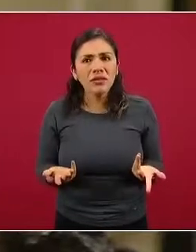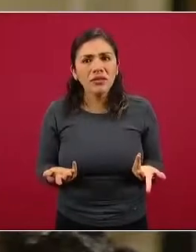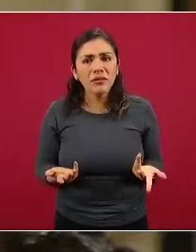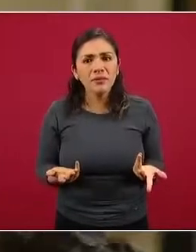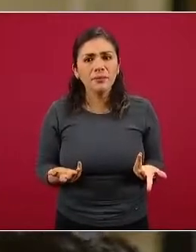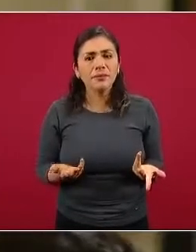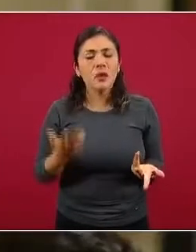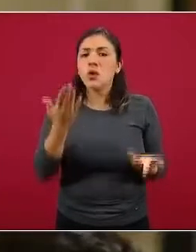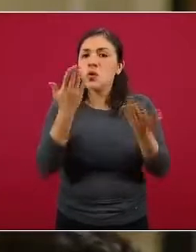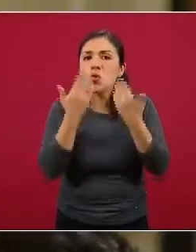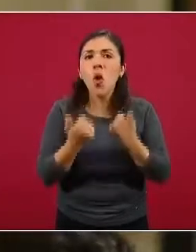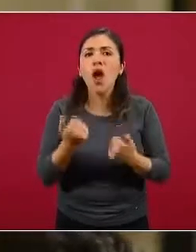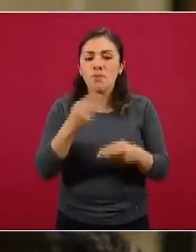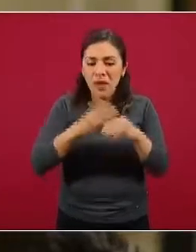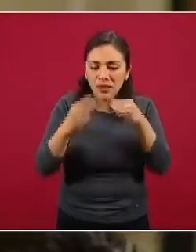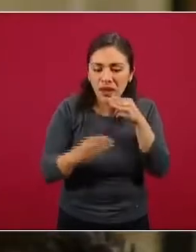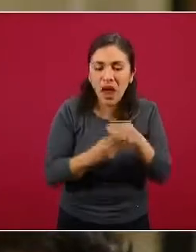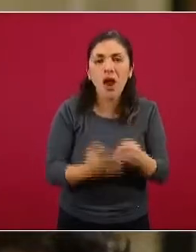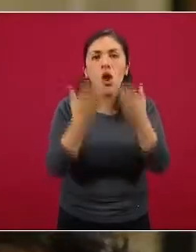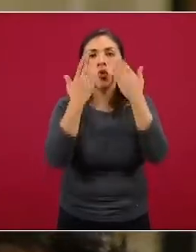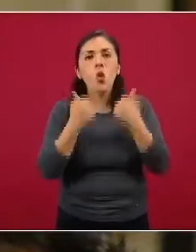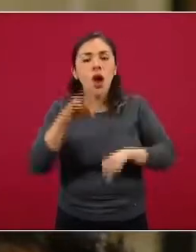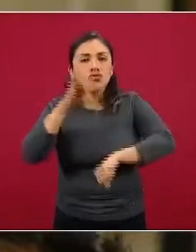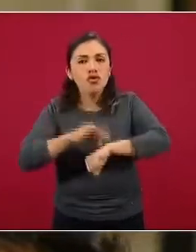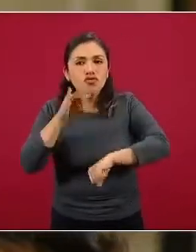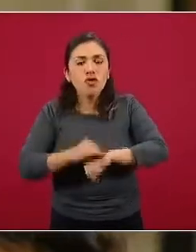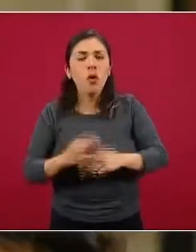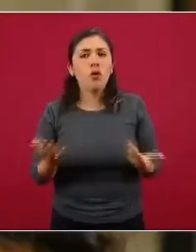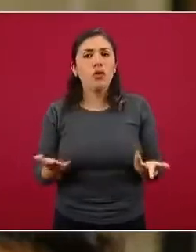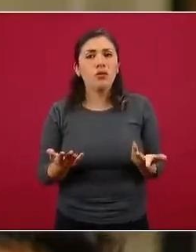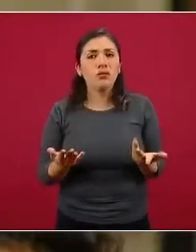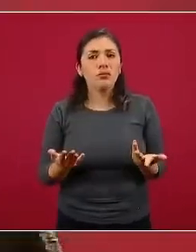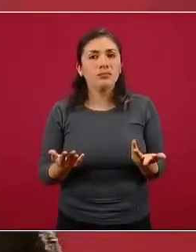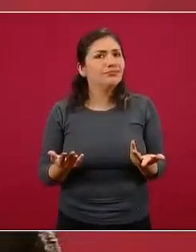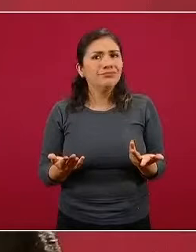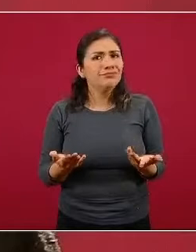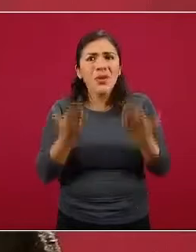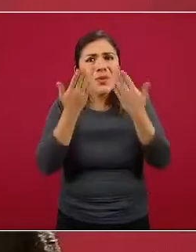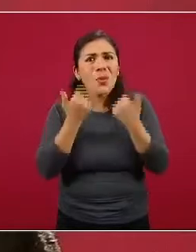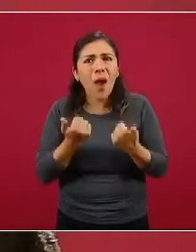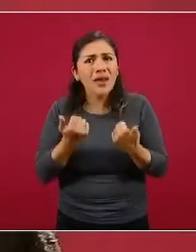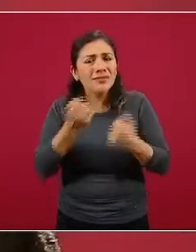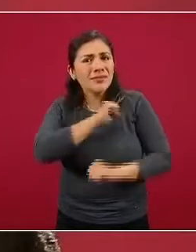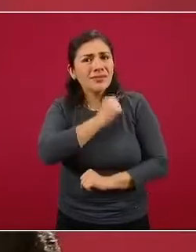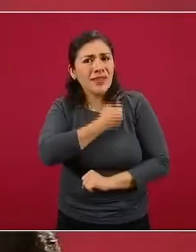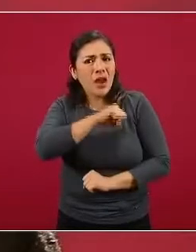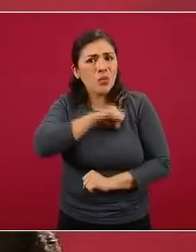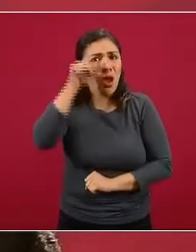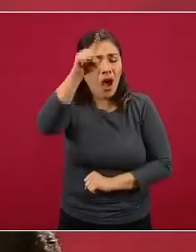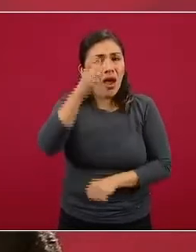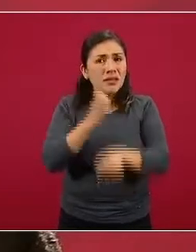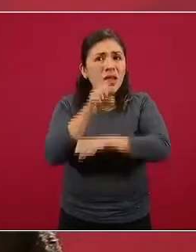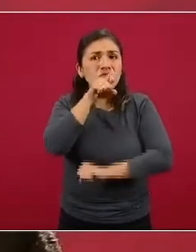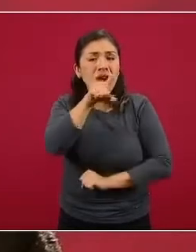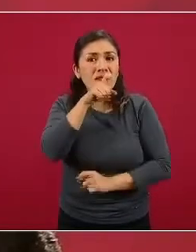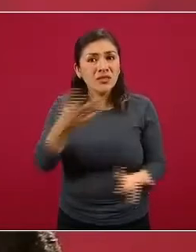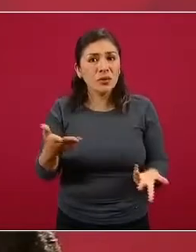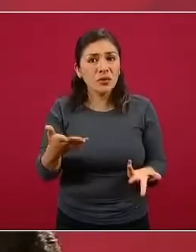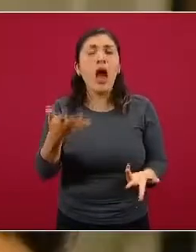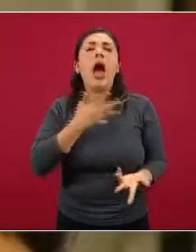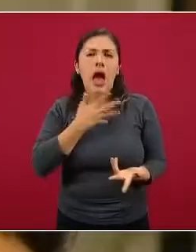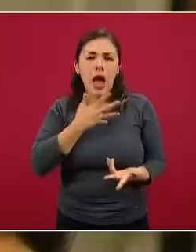Jalisco. No hay insumos, no hay especialistas. No tenemos sistema de salud en el estado de Jalisco. A